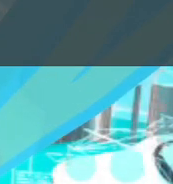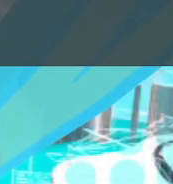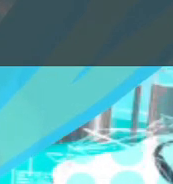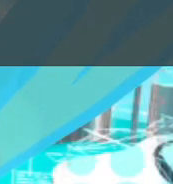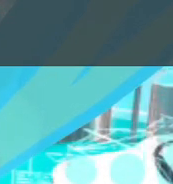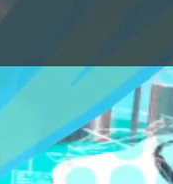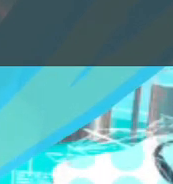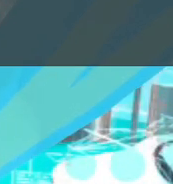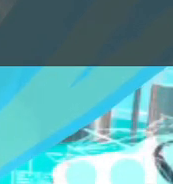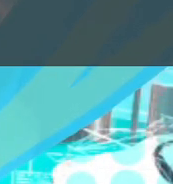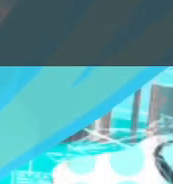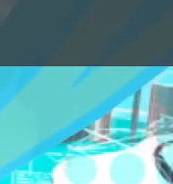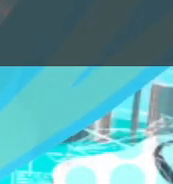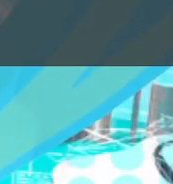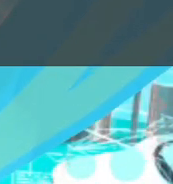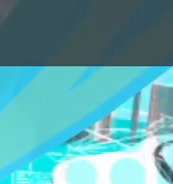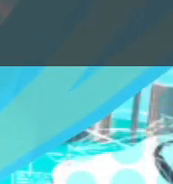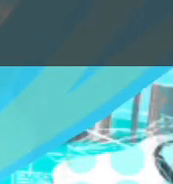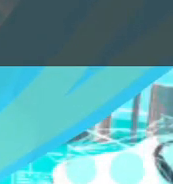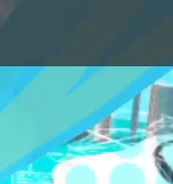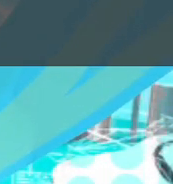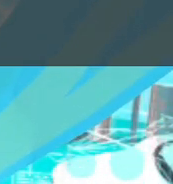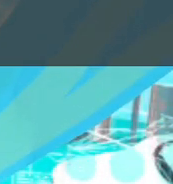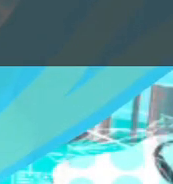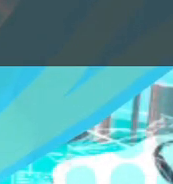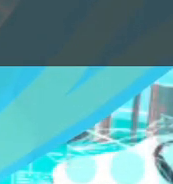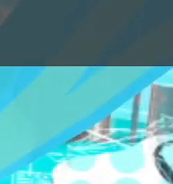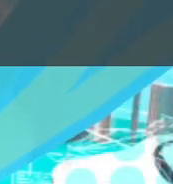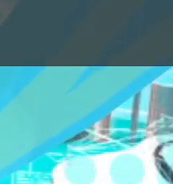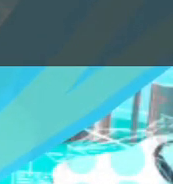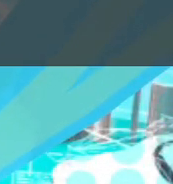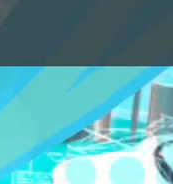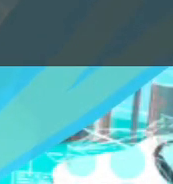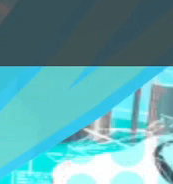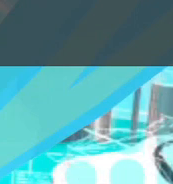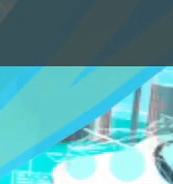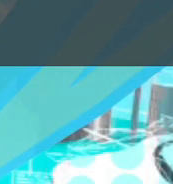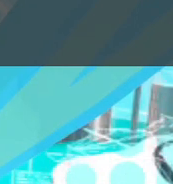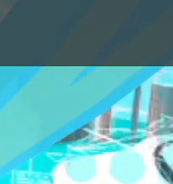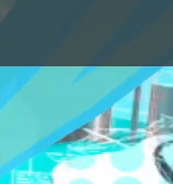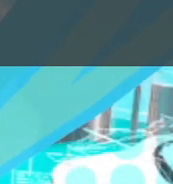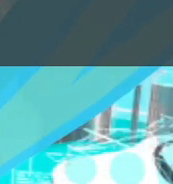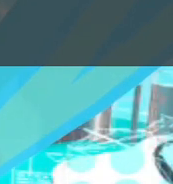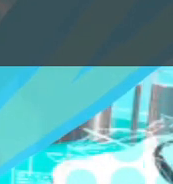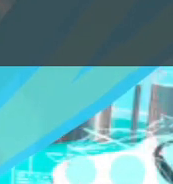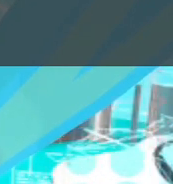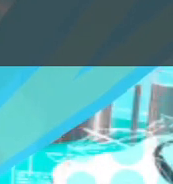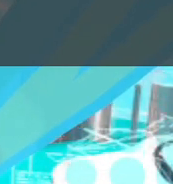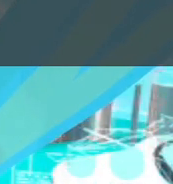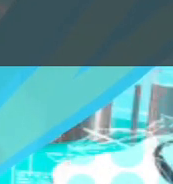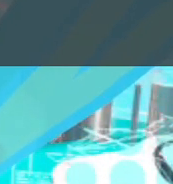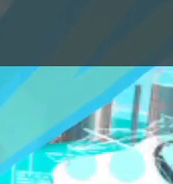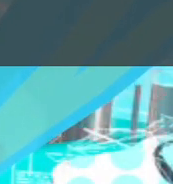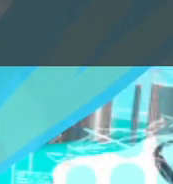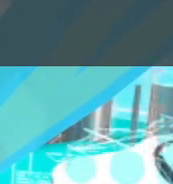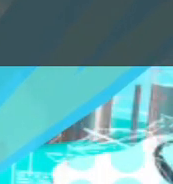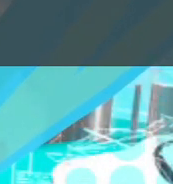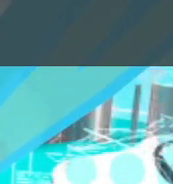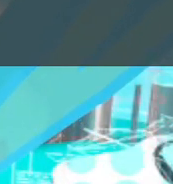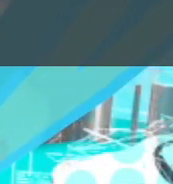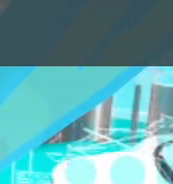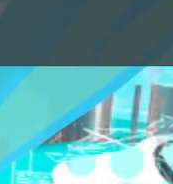el principal operador político, como lo decía Gustavo, era don Víctor Morales, y que se está retirando de esto, pues obviamente ha